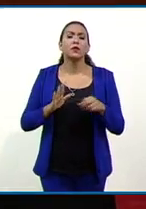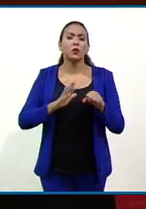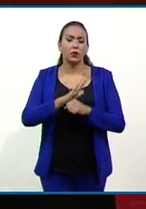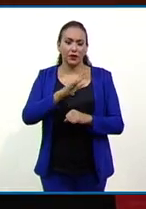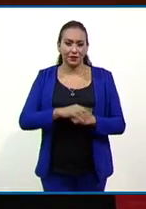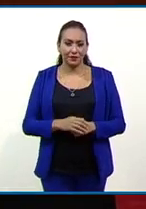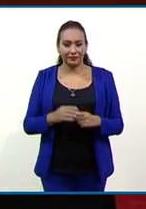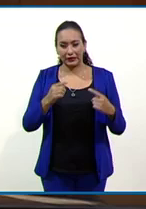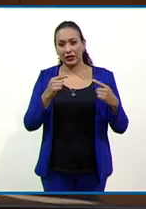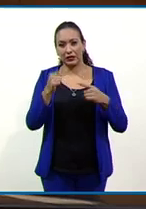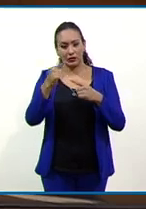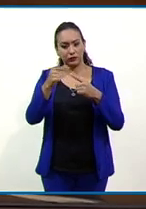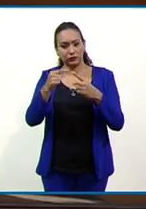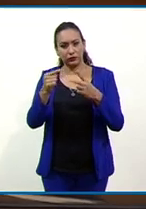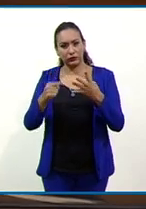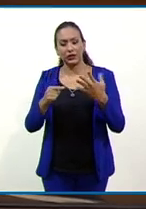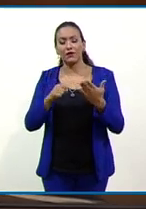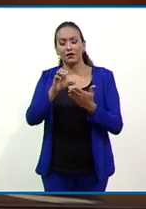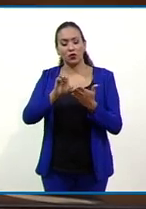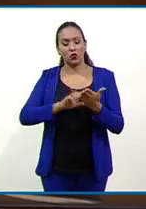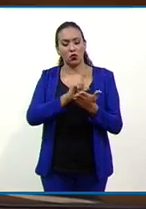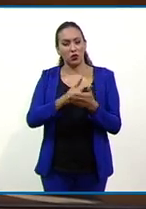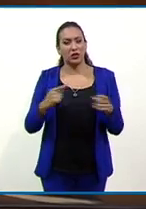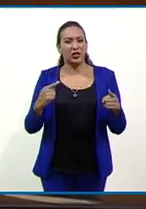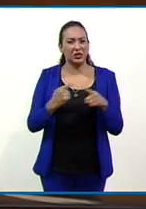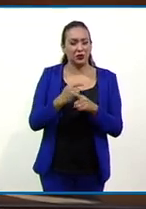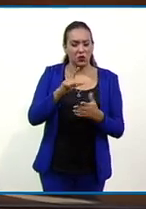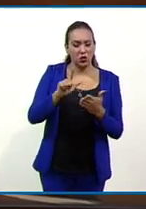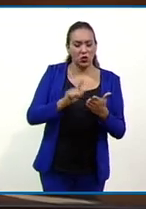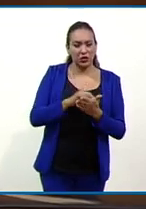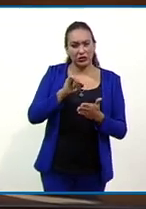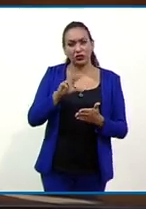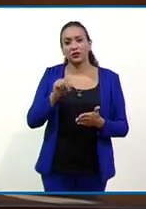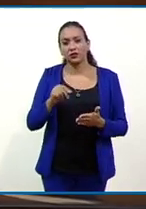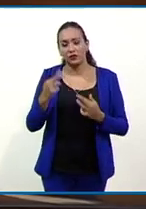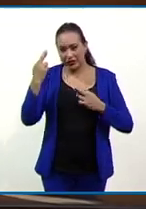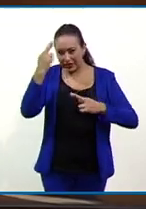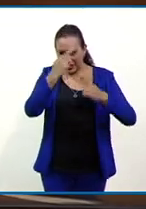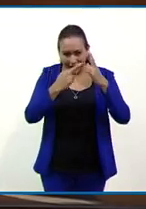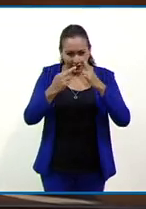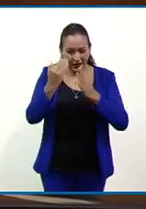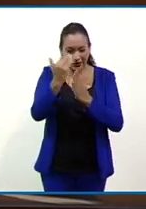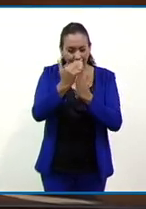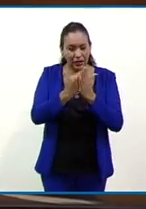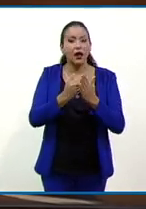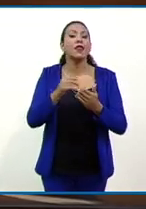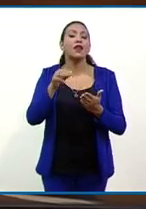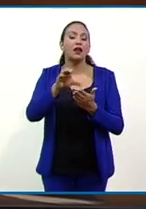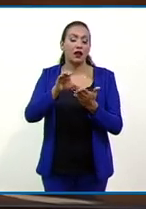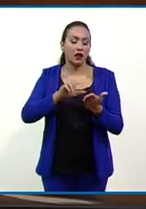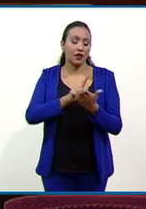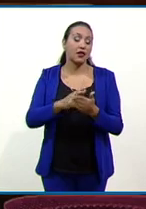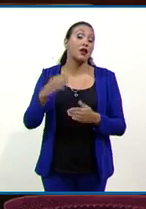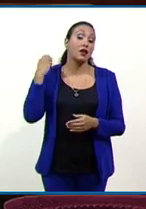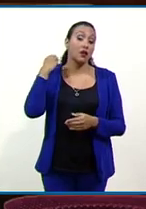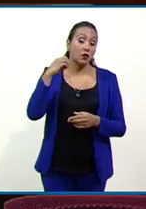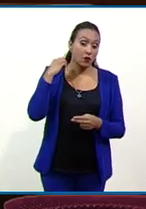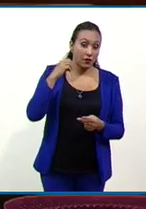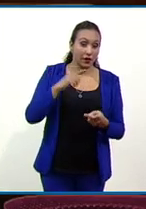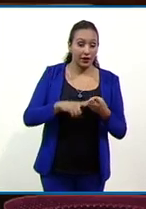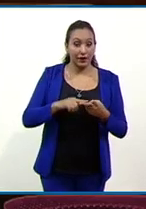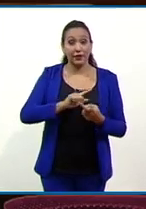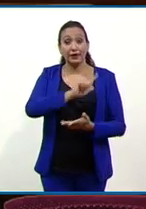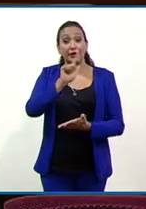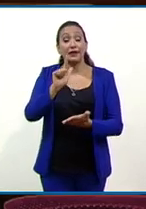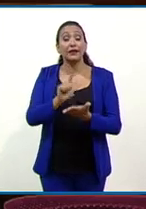resolver diversas acciones de inconstitucionalidad en las que se pide invalidar disposiciones de la Constitución de Oaxaca y de leyes